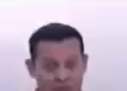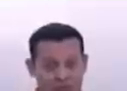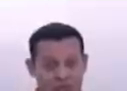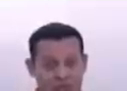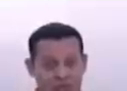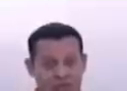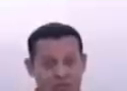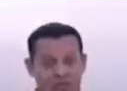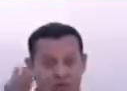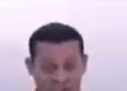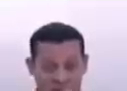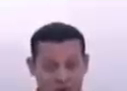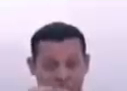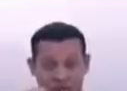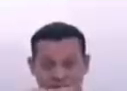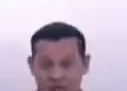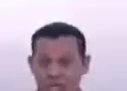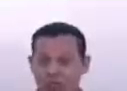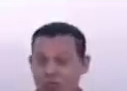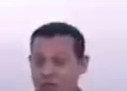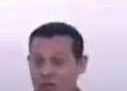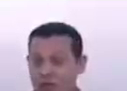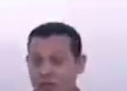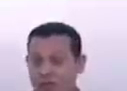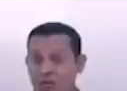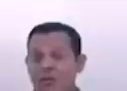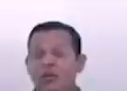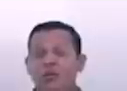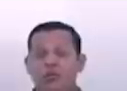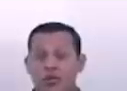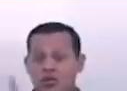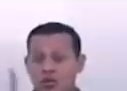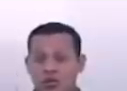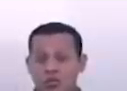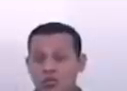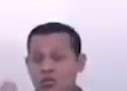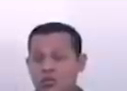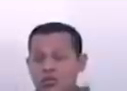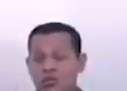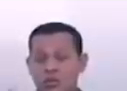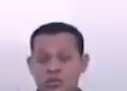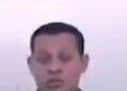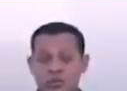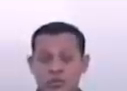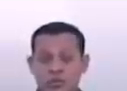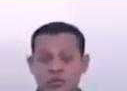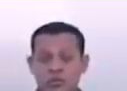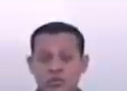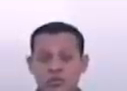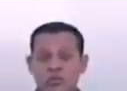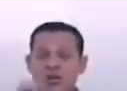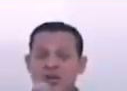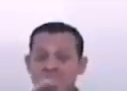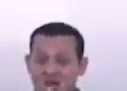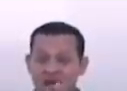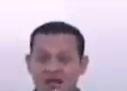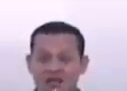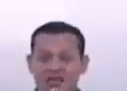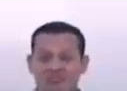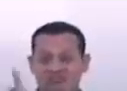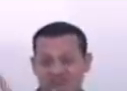que le llame la atención a este diputado, porque no es justo que se esgrima